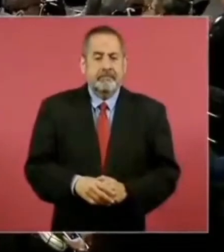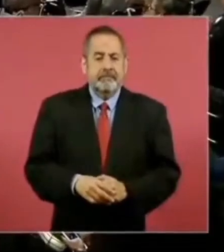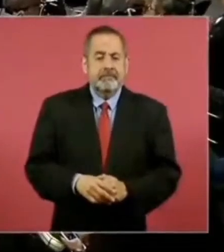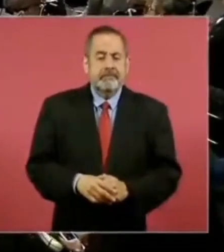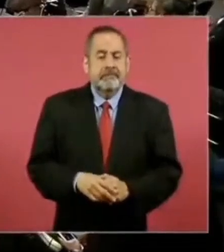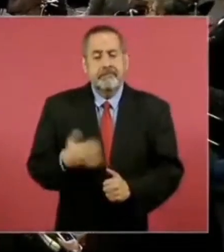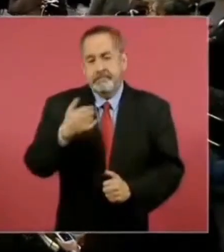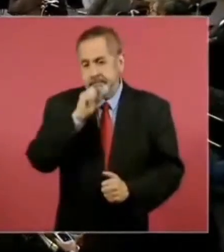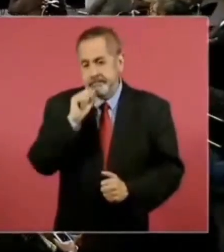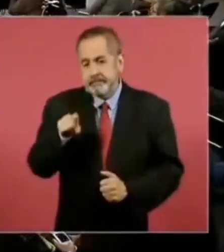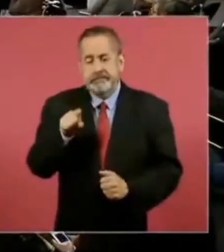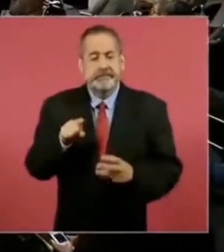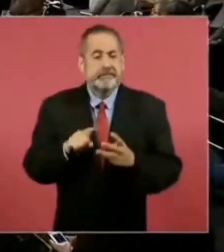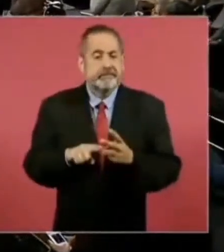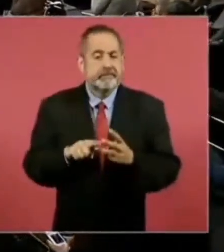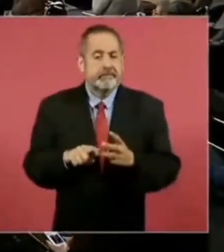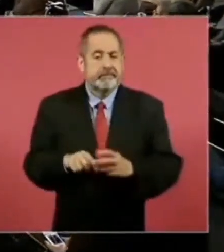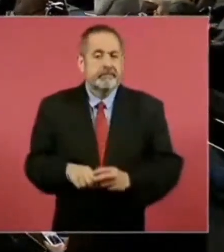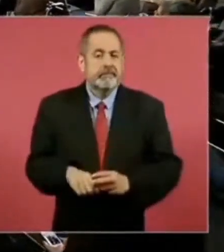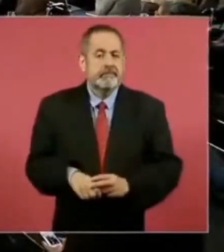Incluso